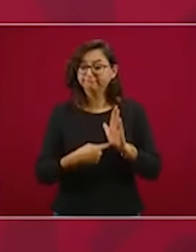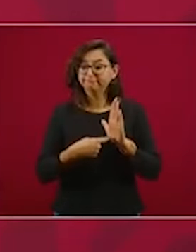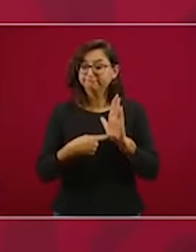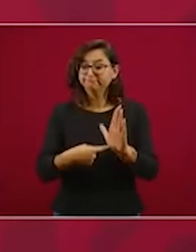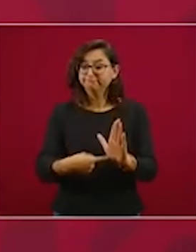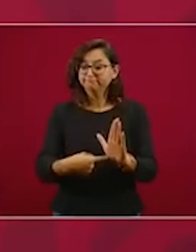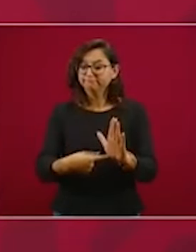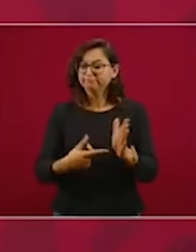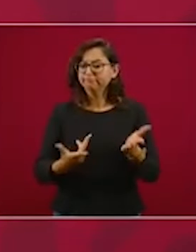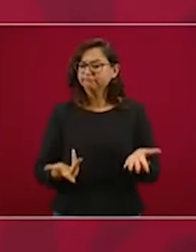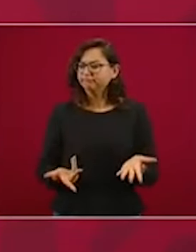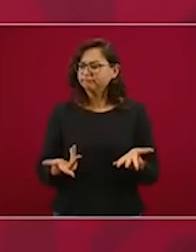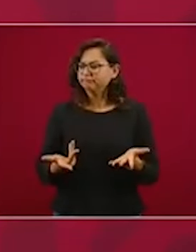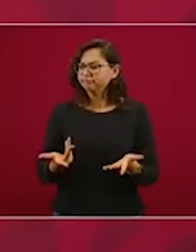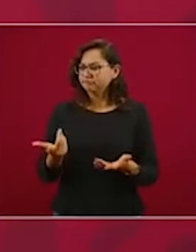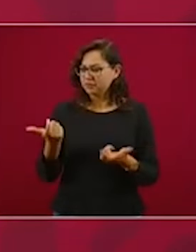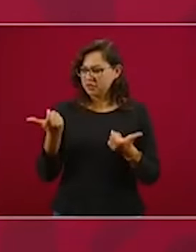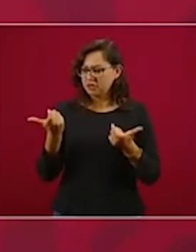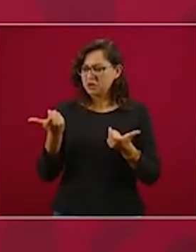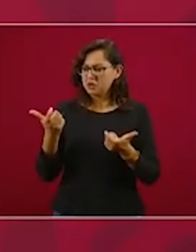los ingresos que obtenemos,